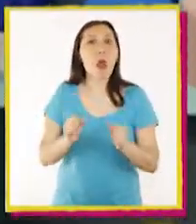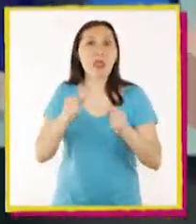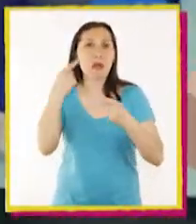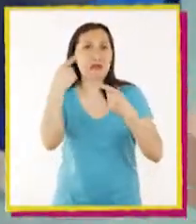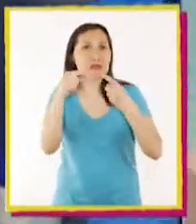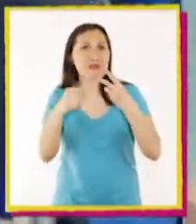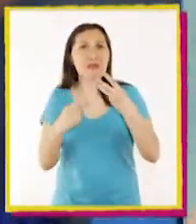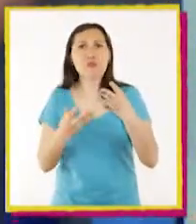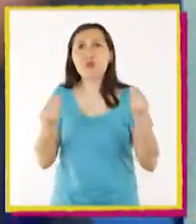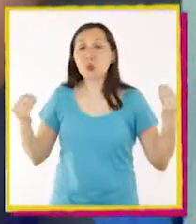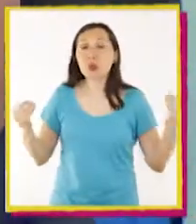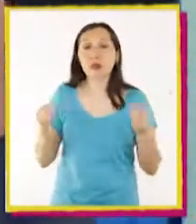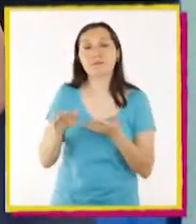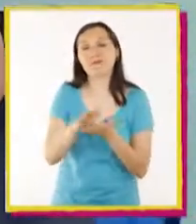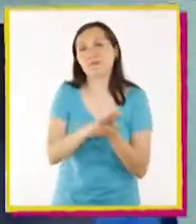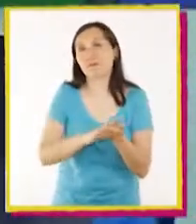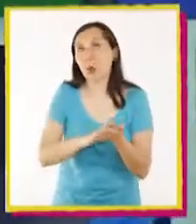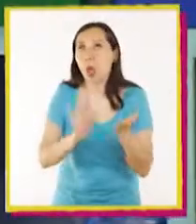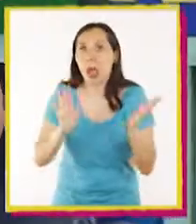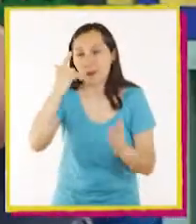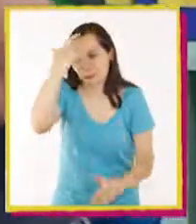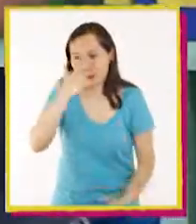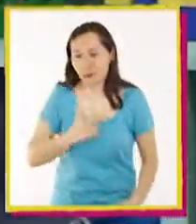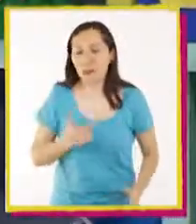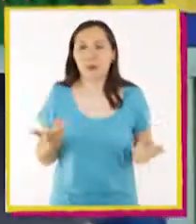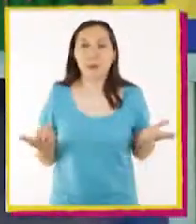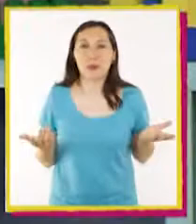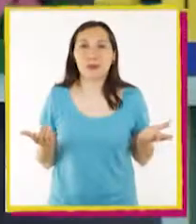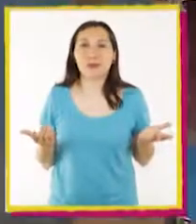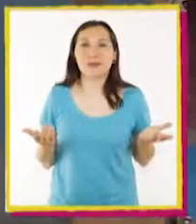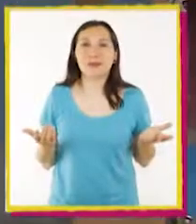que puedo hacer muchas cosas. Por ejemplo...